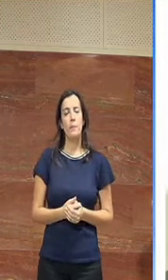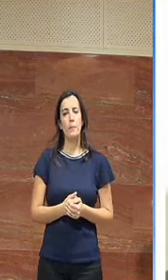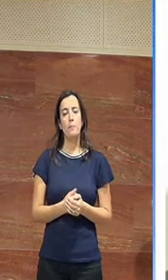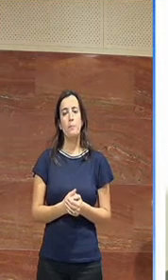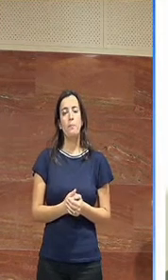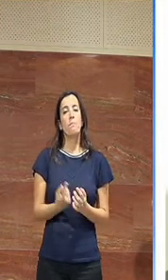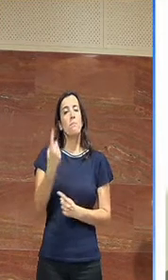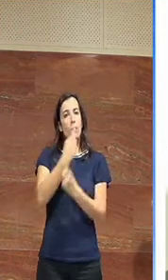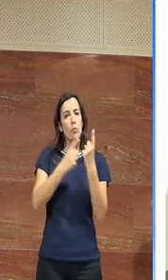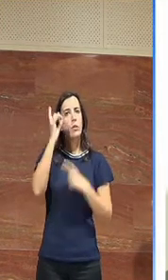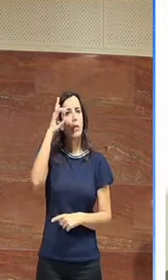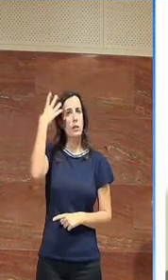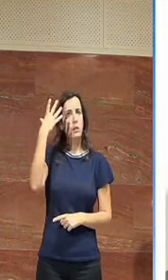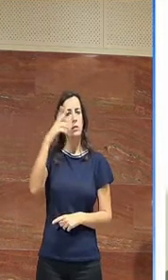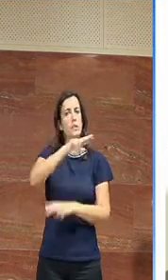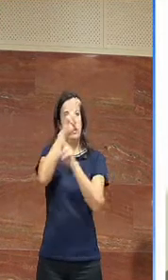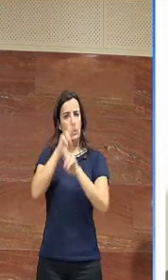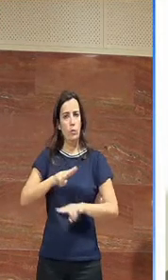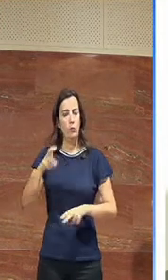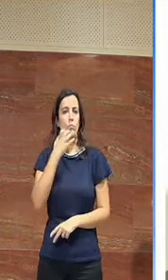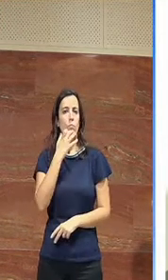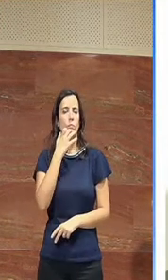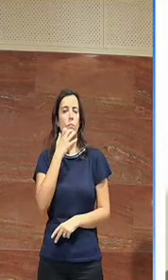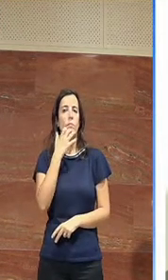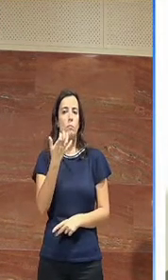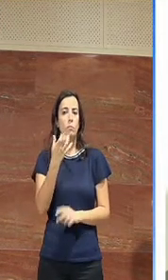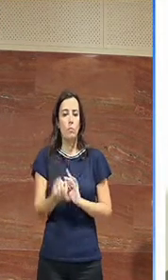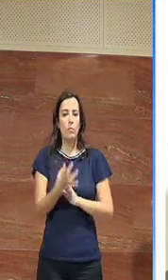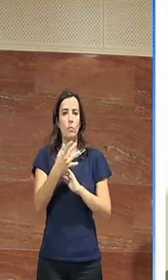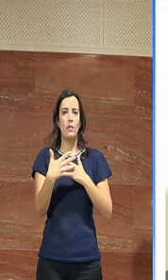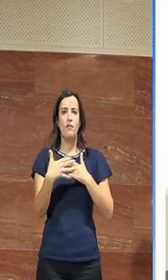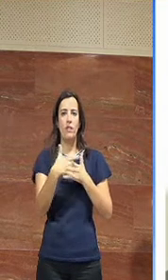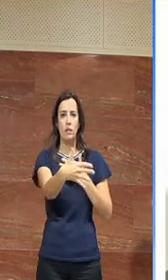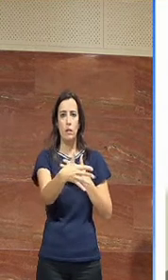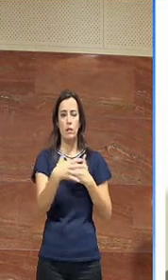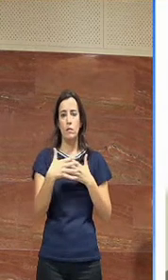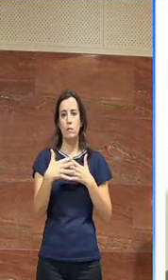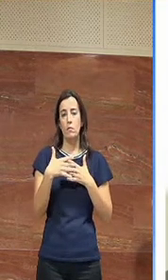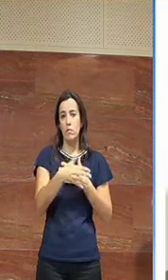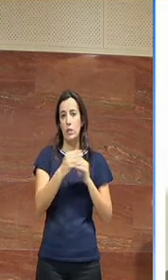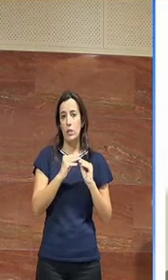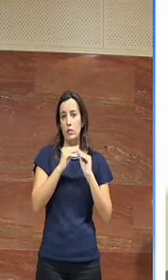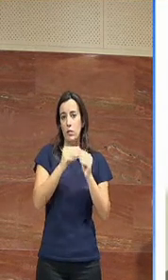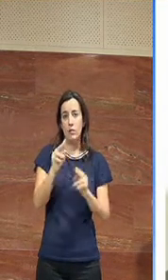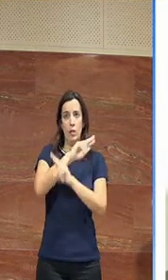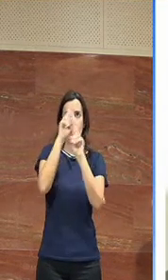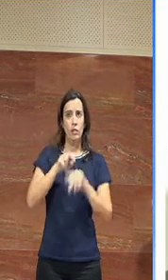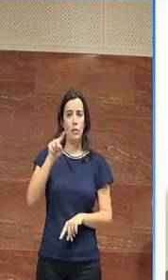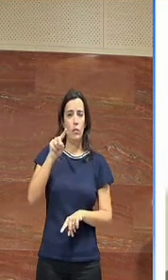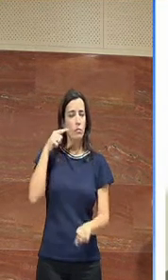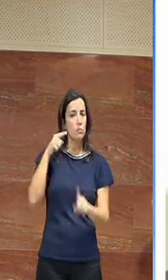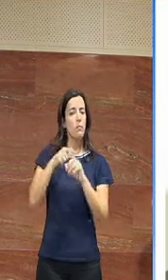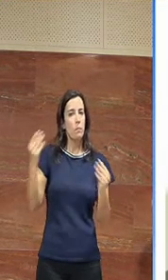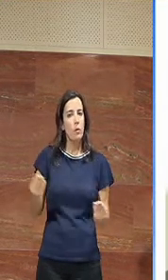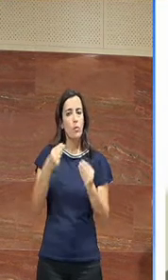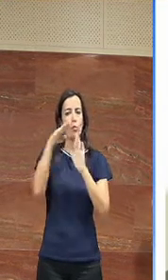Algunas iniciativas internacionales, como la generación de fichas que realiza Handicap Internacional para mejorar condiciones de